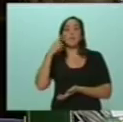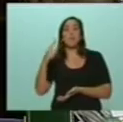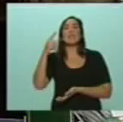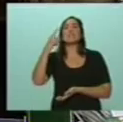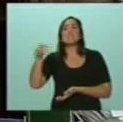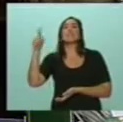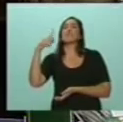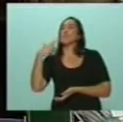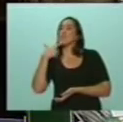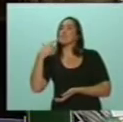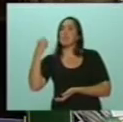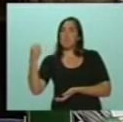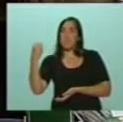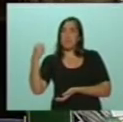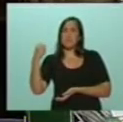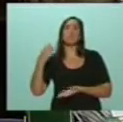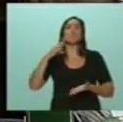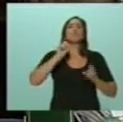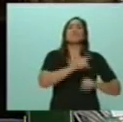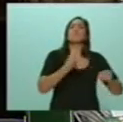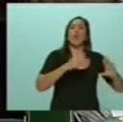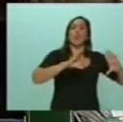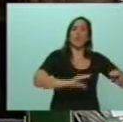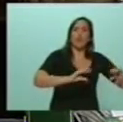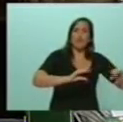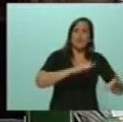17.316.177 pesos, que fueron, bueno, colchones y frazadas,